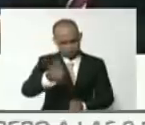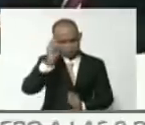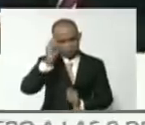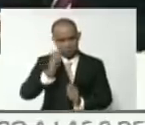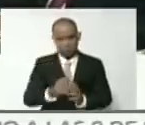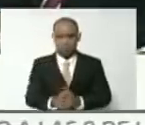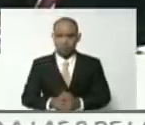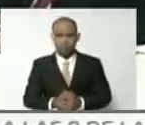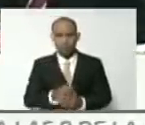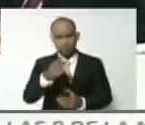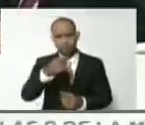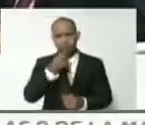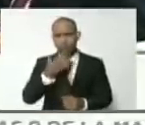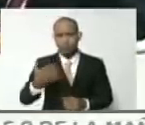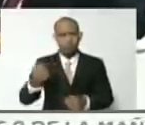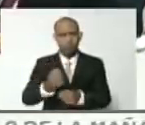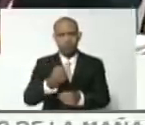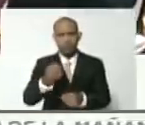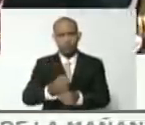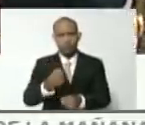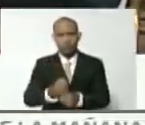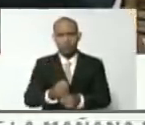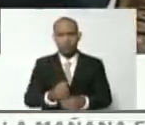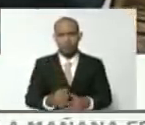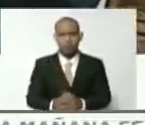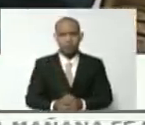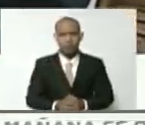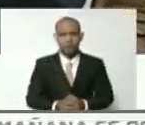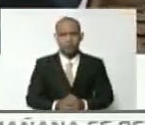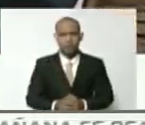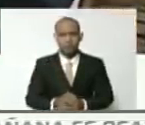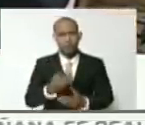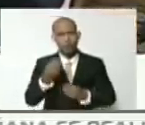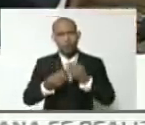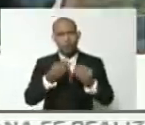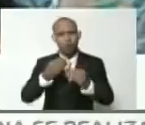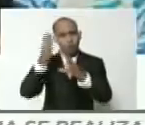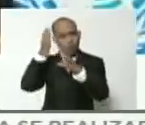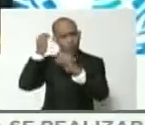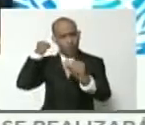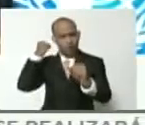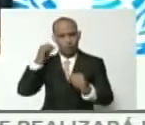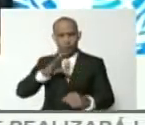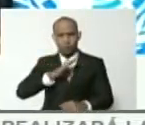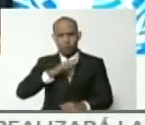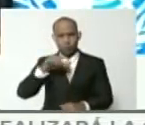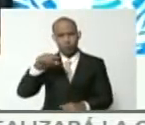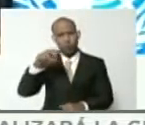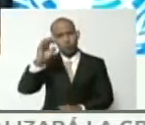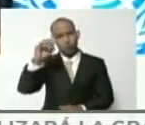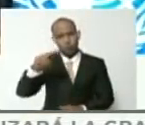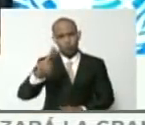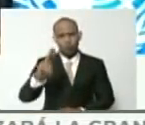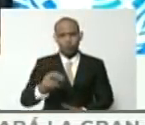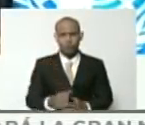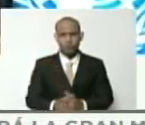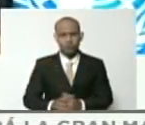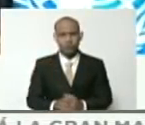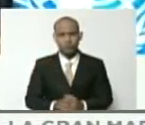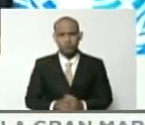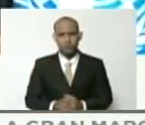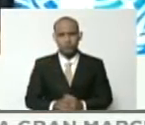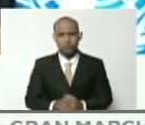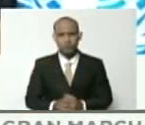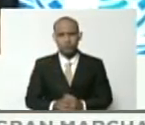a quien ha hecho una labor extraordinaria como embajador plenipotenciario del sistema de Naciones Unidas. Deja